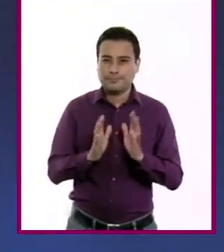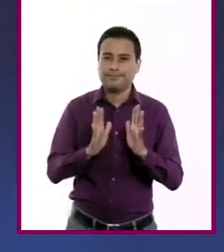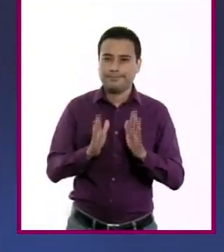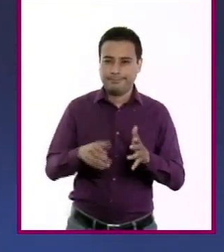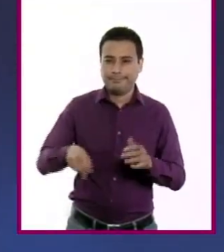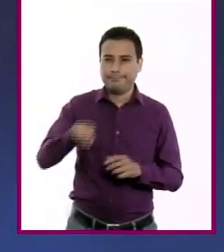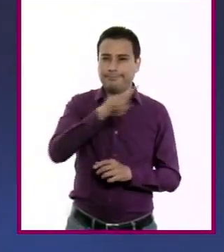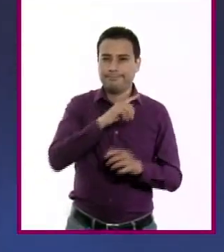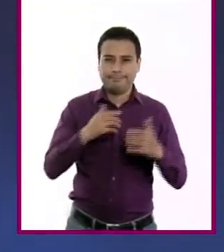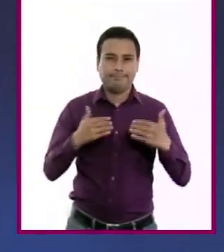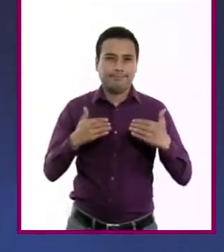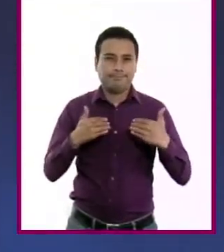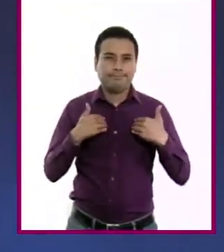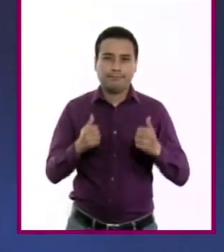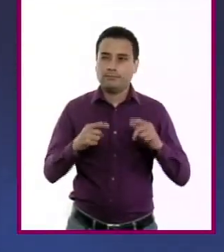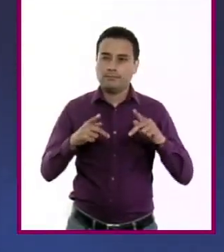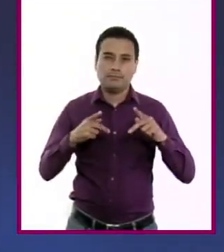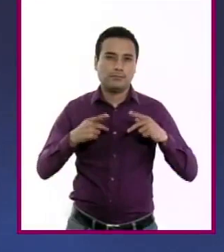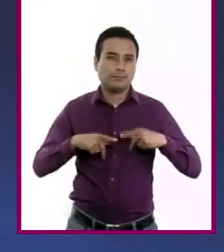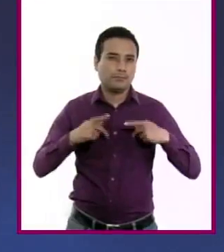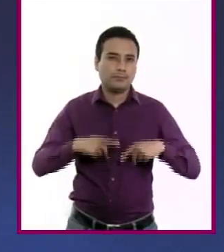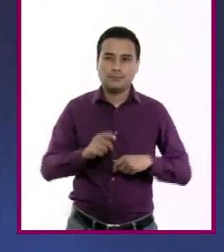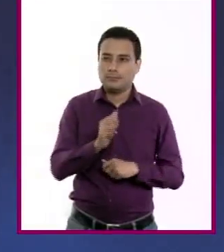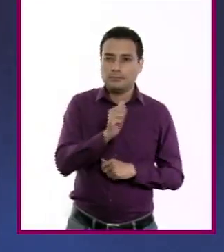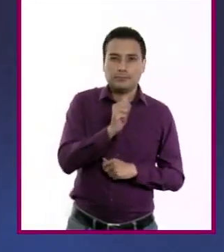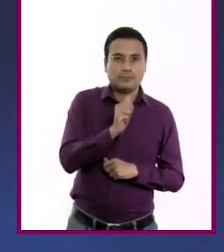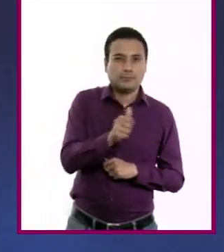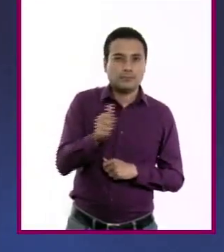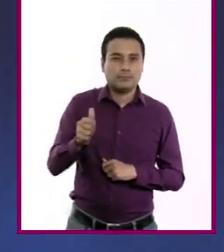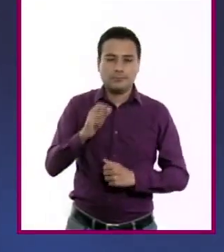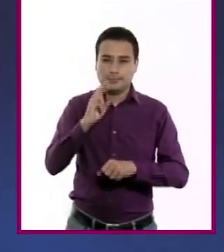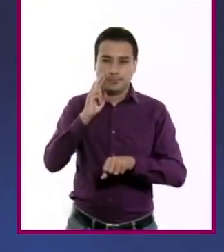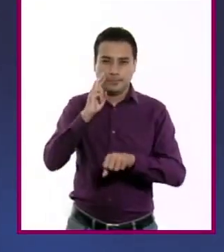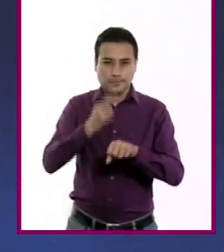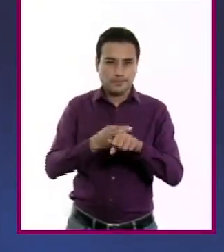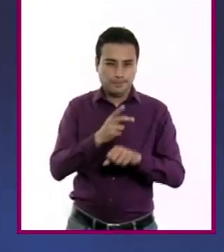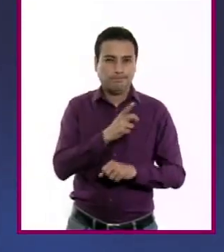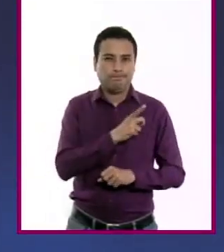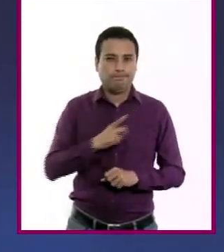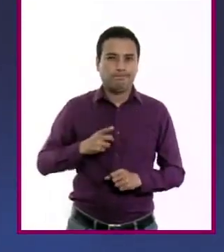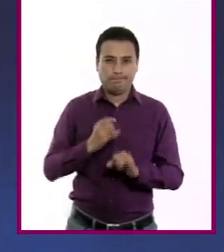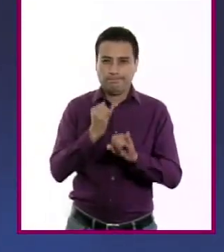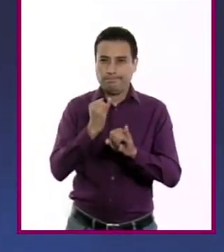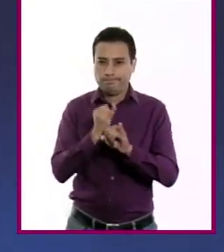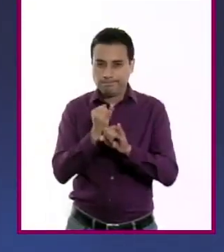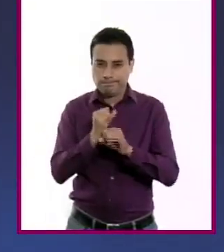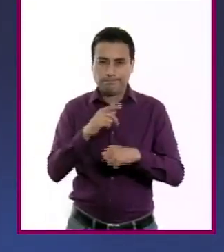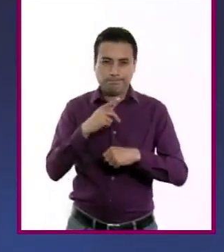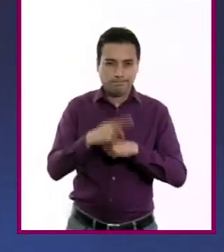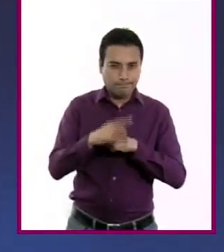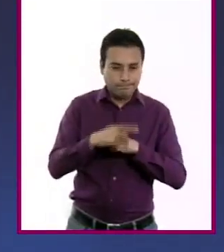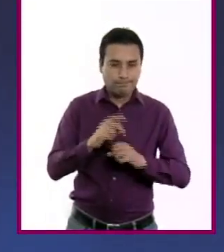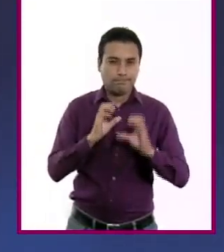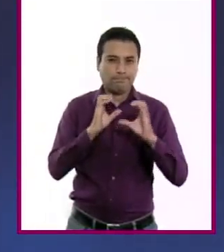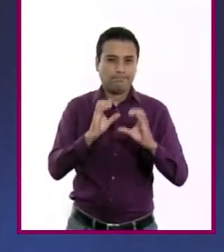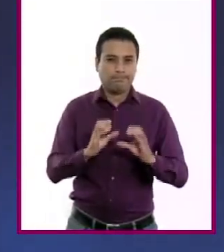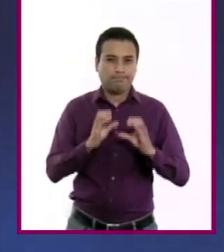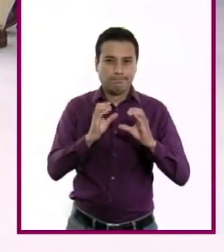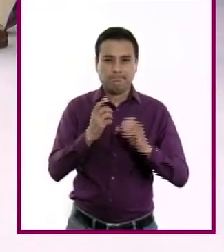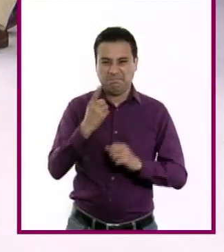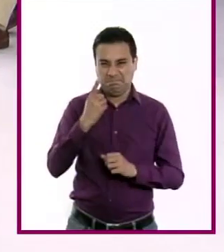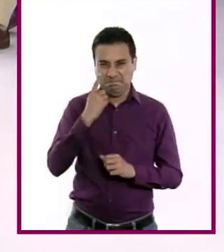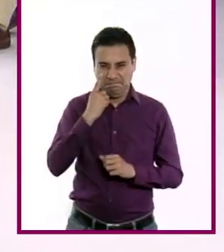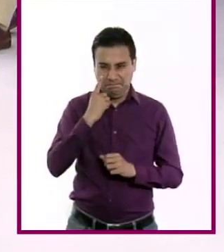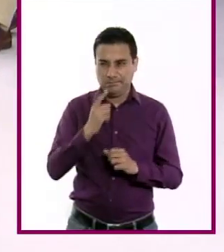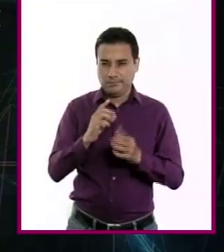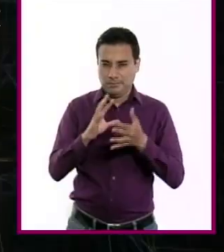que es responsabilidad de cada quien cuidar nuestra seguridad en la red. Así que les dejo algunos datos para